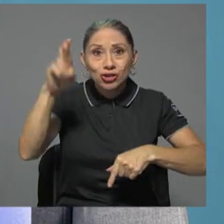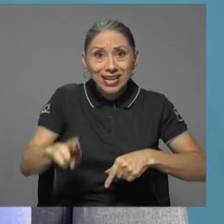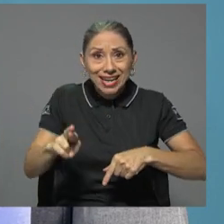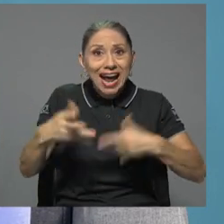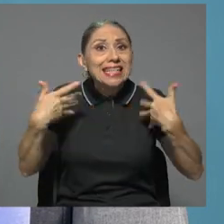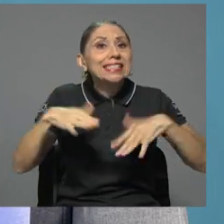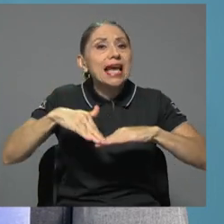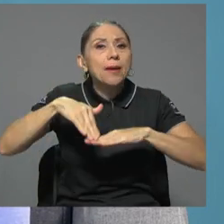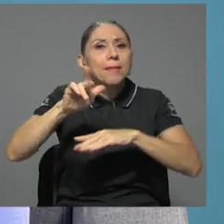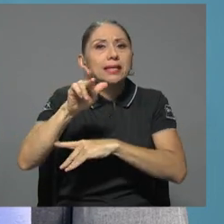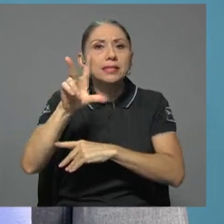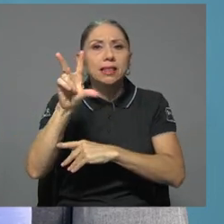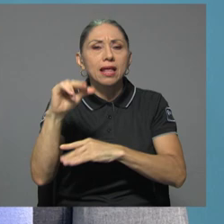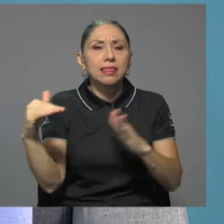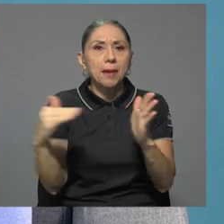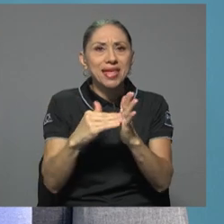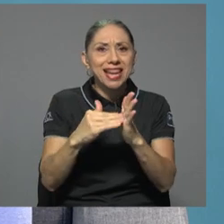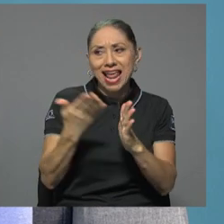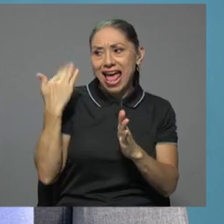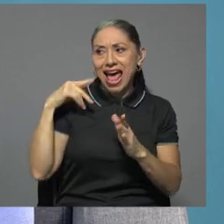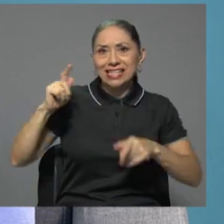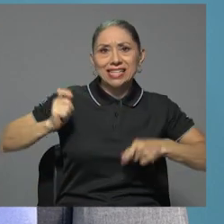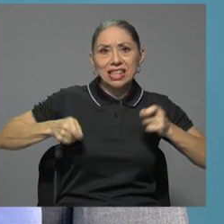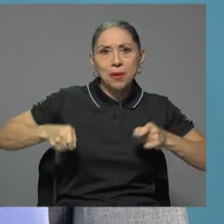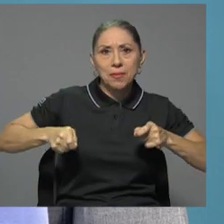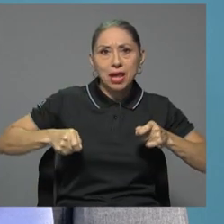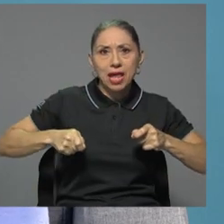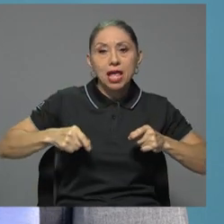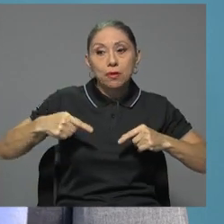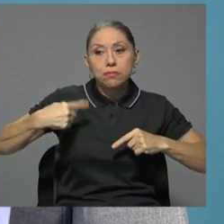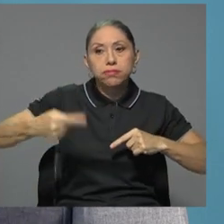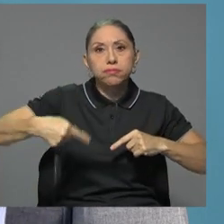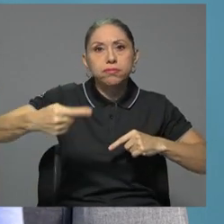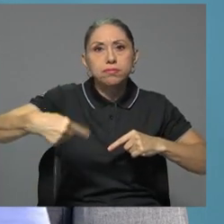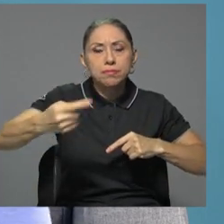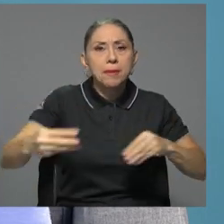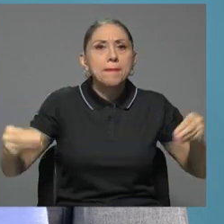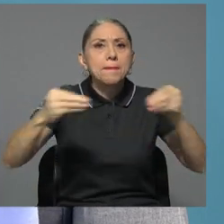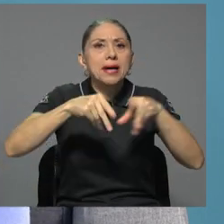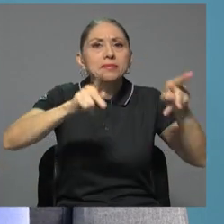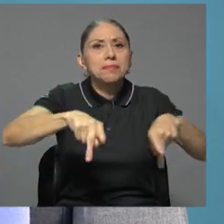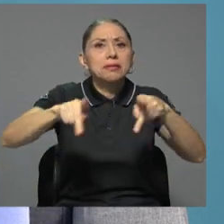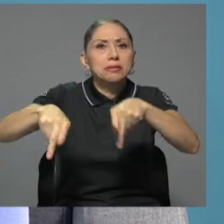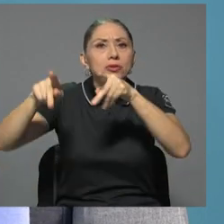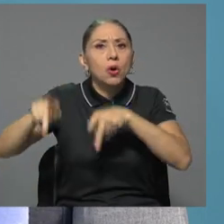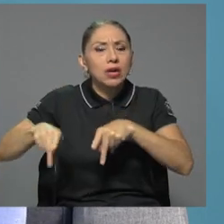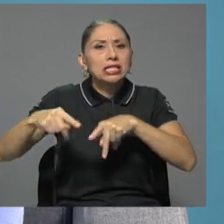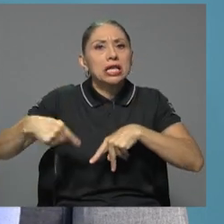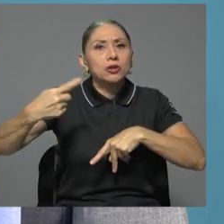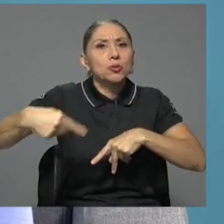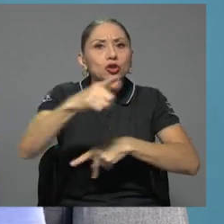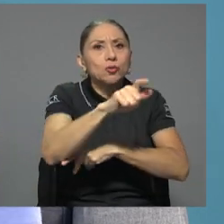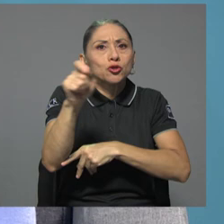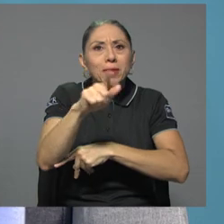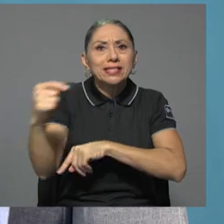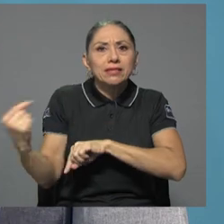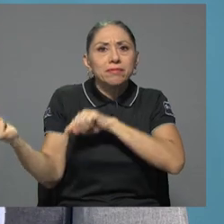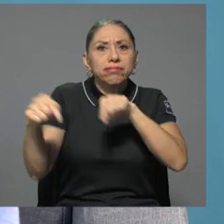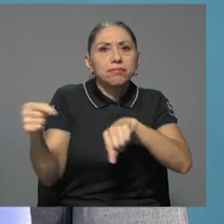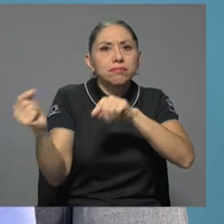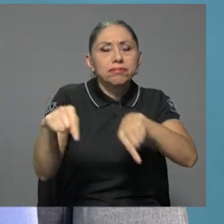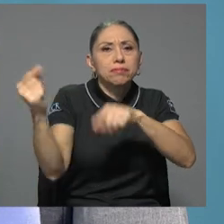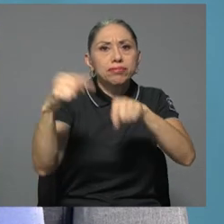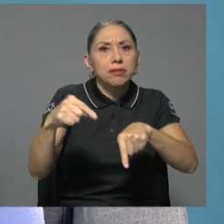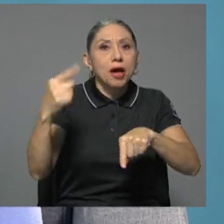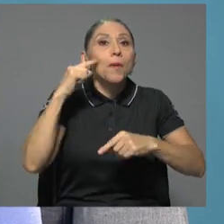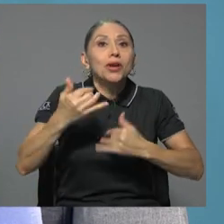y todo apunta a que será mucho más quienes se sumen a los exiliados en los próximos meses verdad esto a raíz del proceso